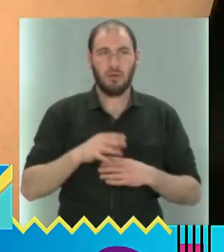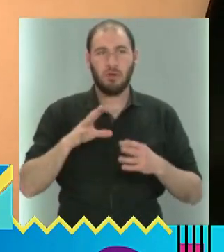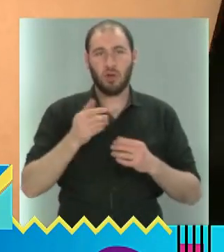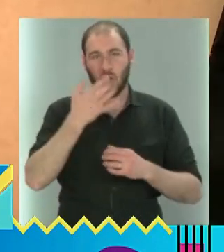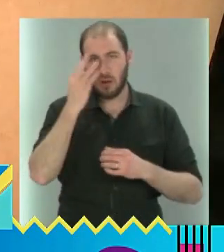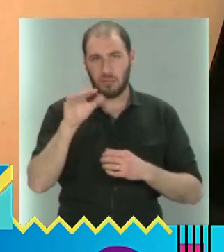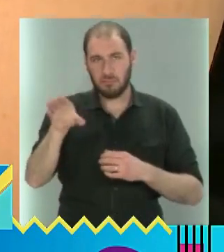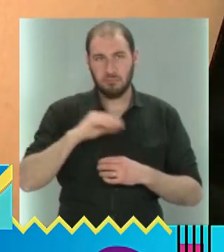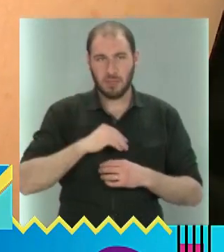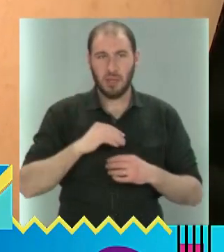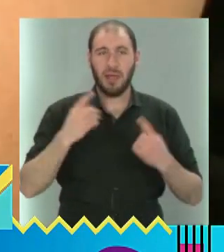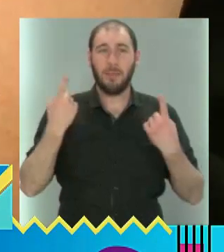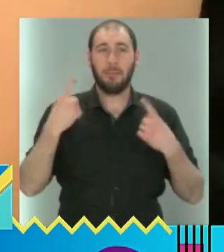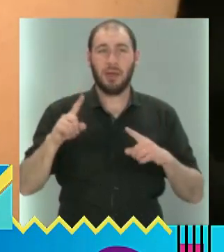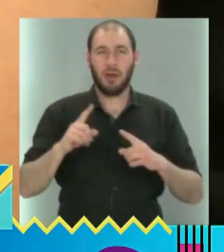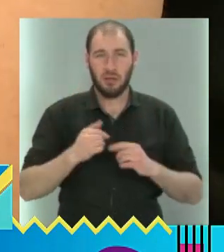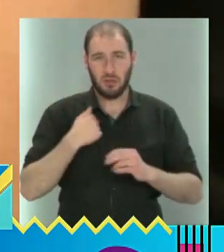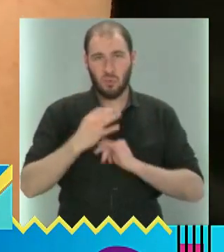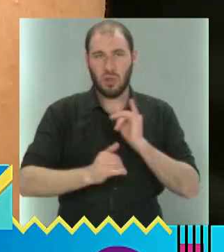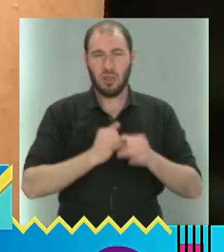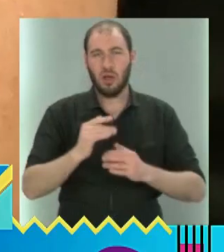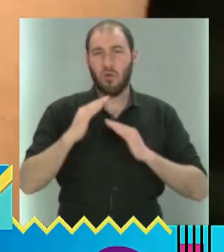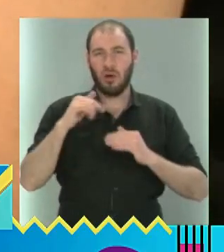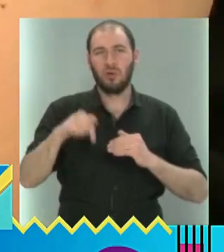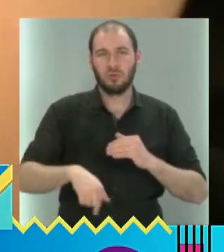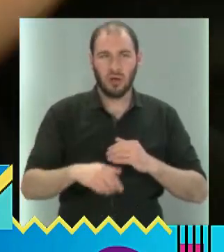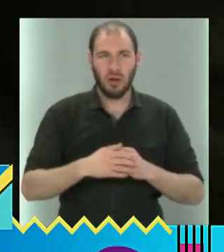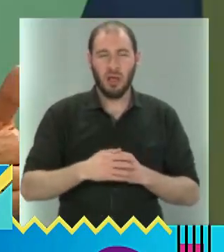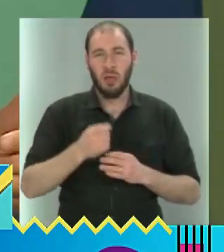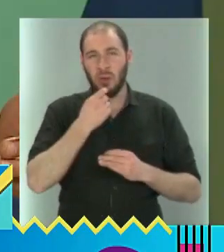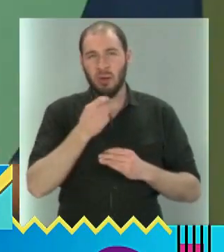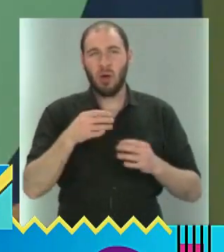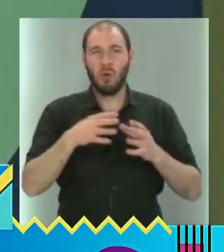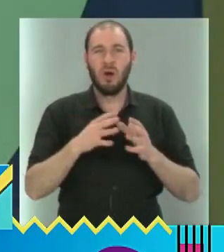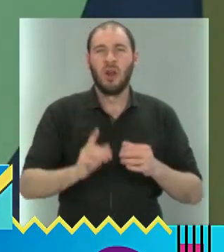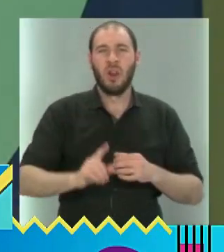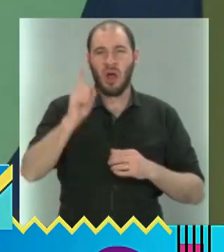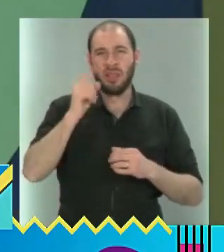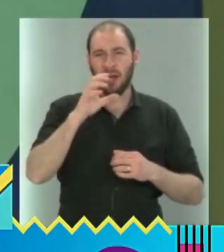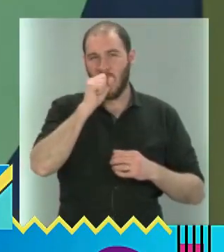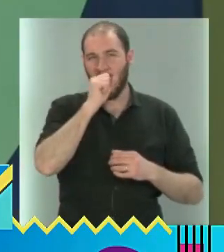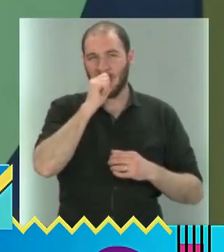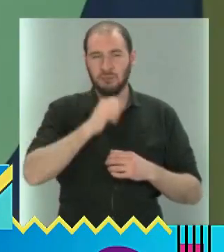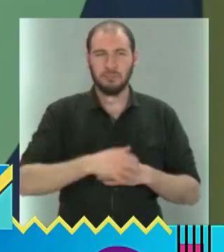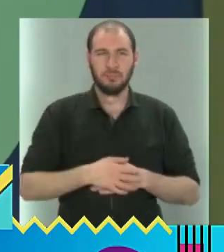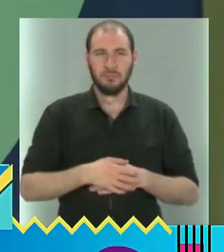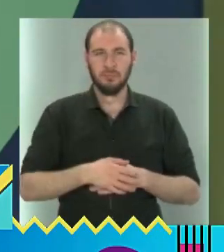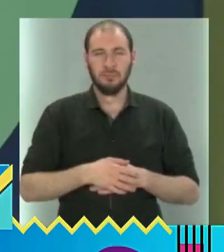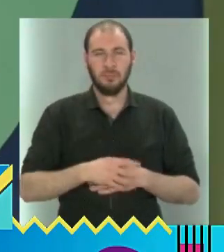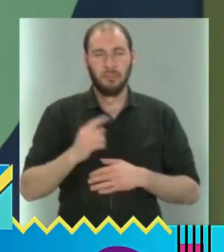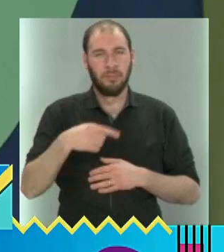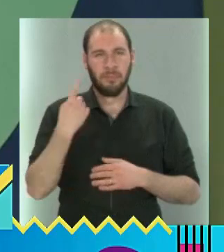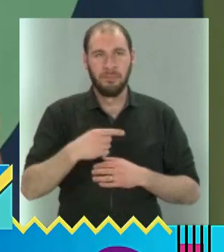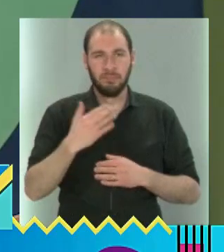color, pero como digo, el Kung Fu del sur, lo vamos a ver a los budistas del norte de color naranja vestidos. Siempre